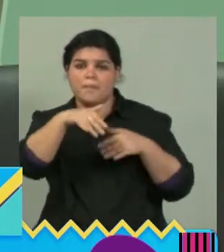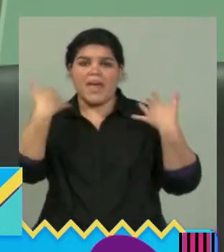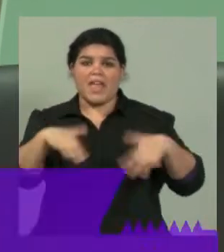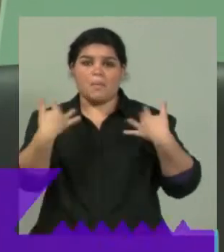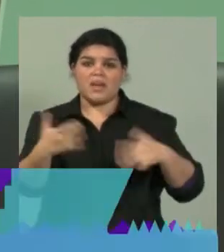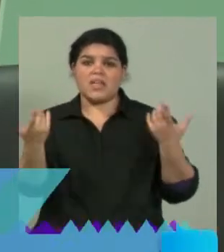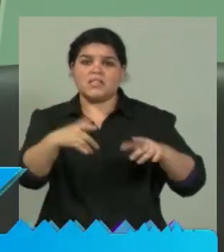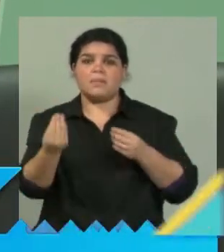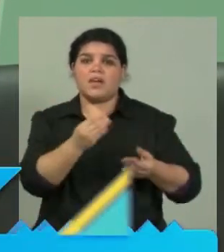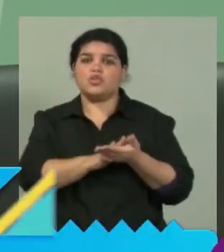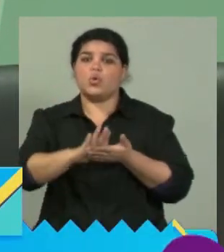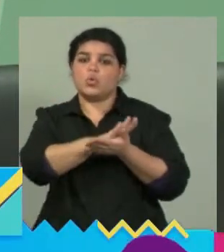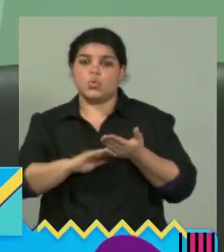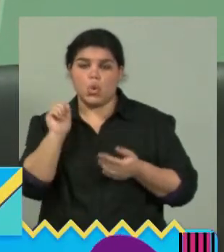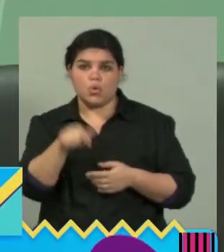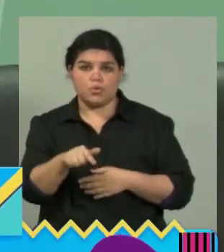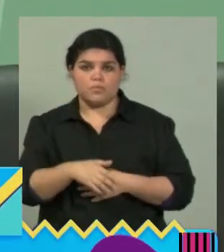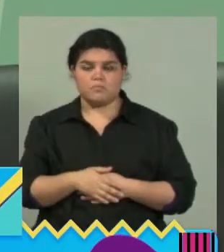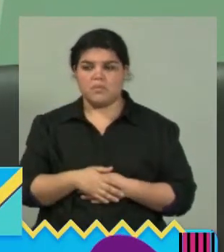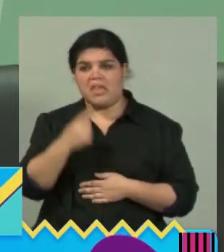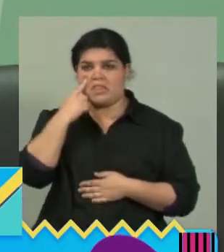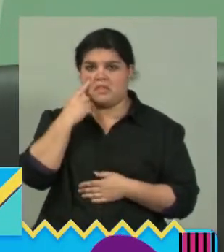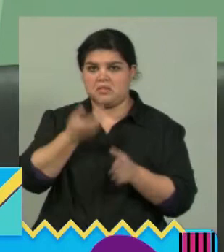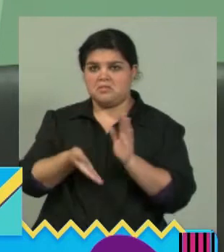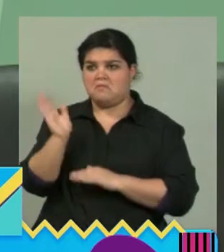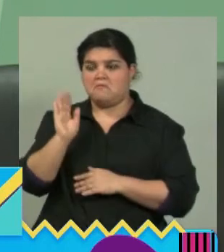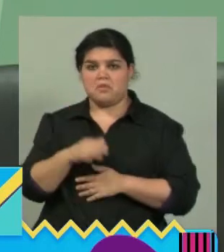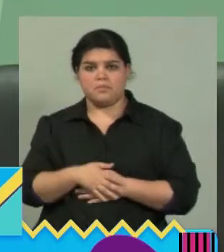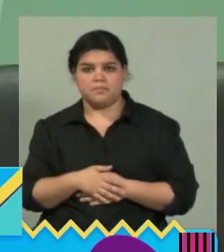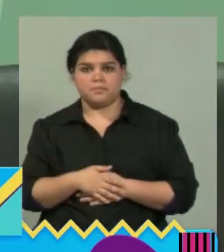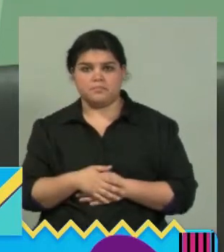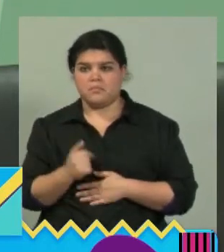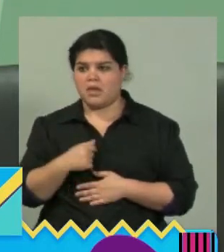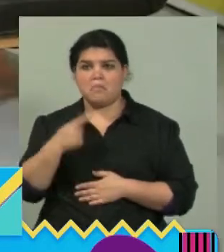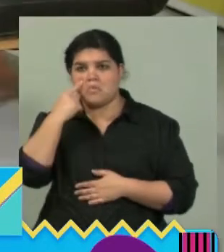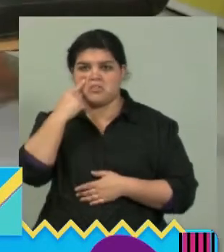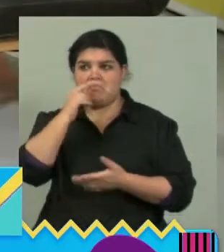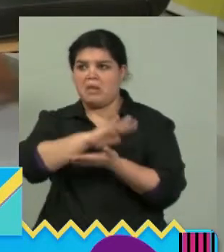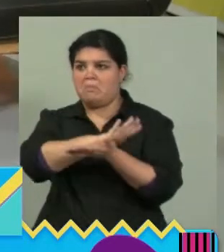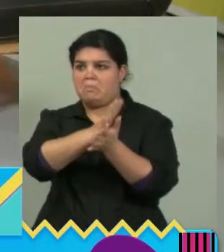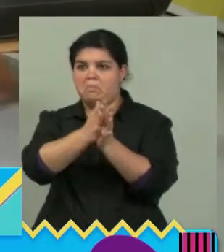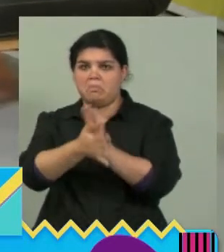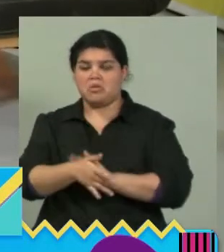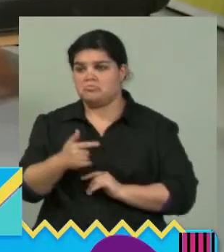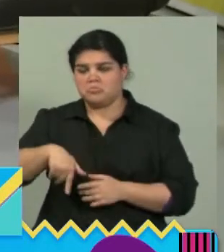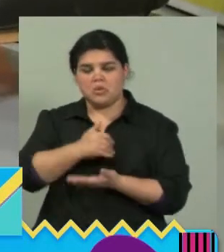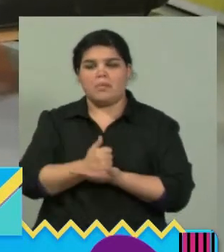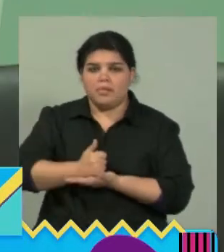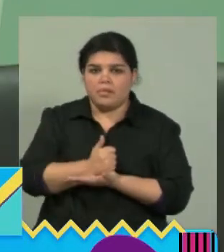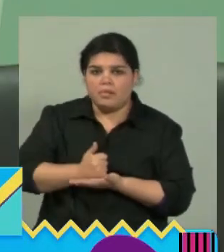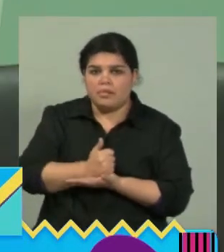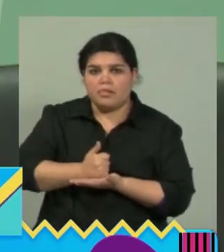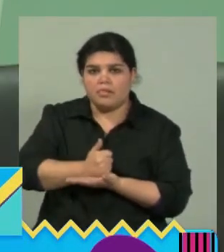para tratar de solucionar esto. El intendente se fue, nos hicieron vacío en la municipalidad, nos quedamos esperándolo al